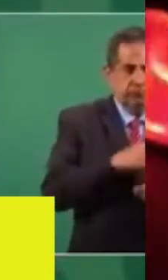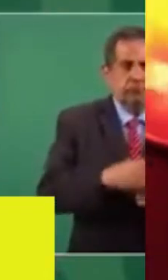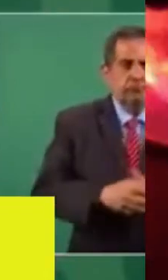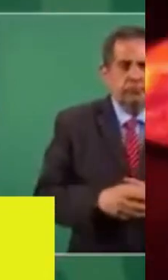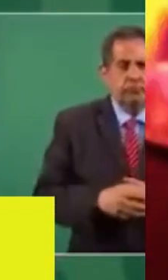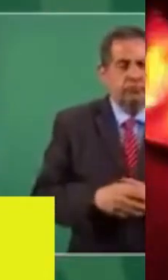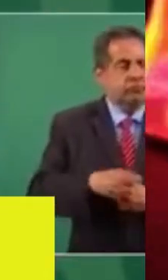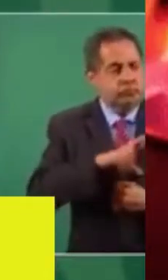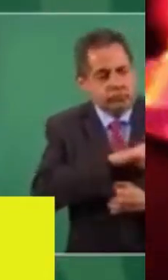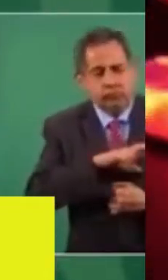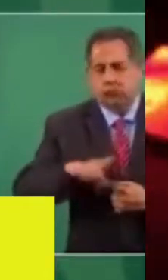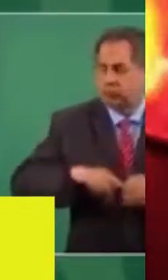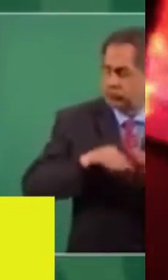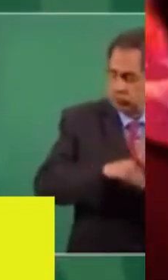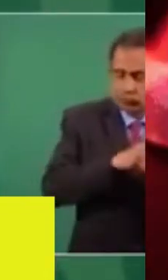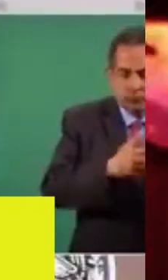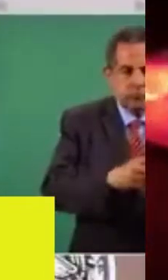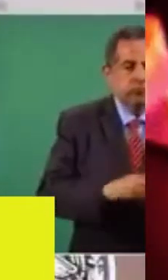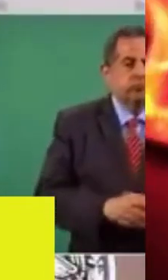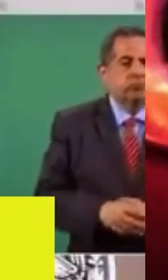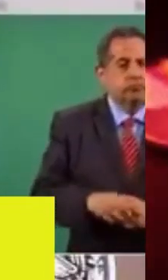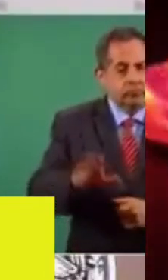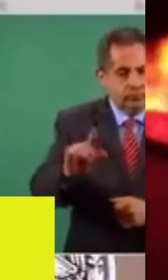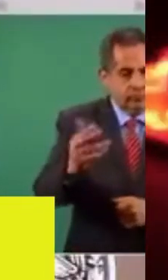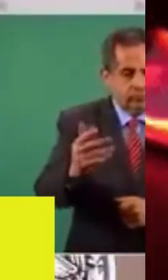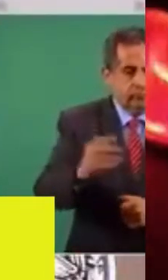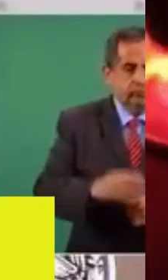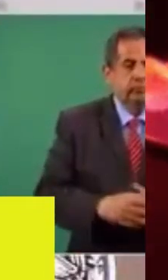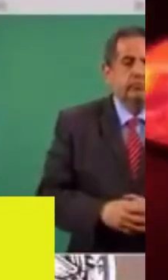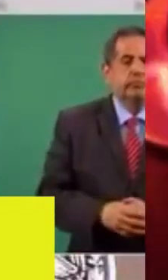público y privado. Nada más,